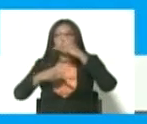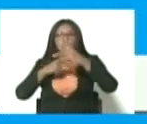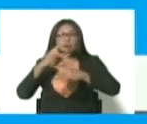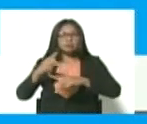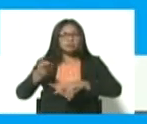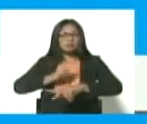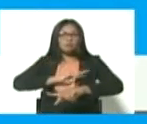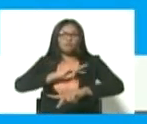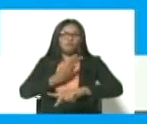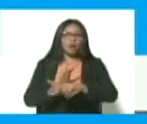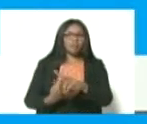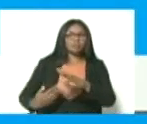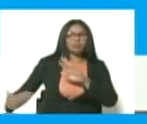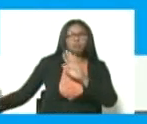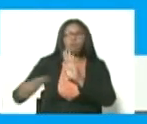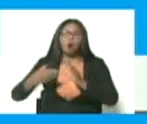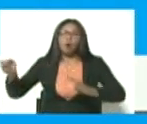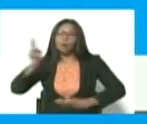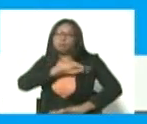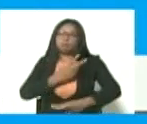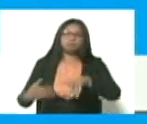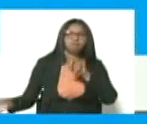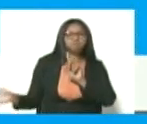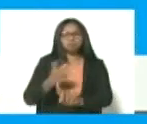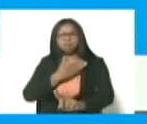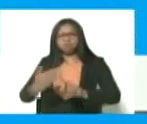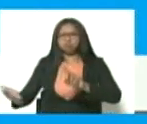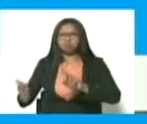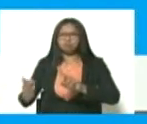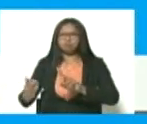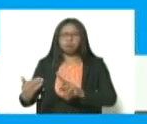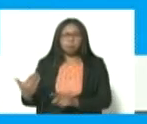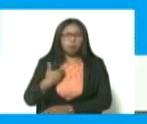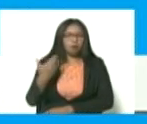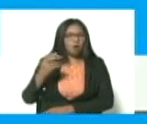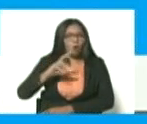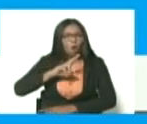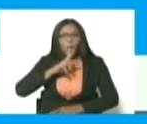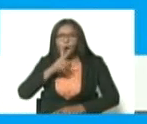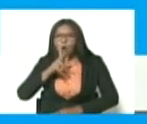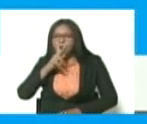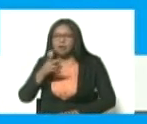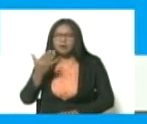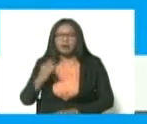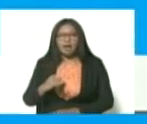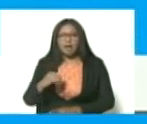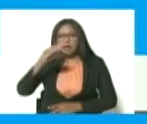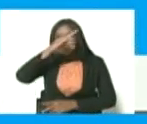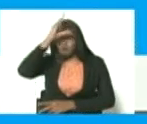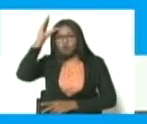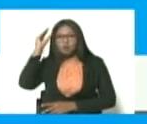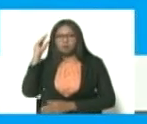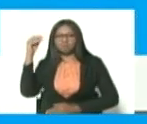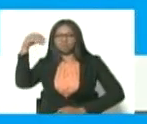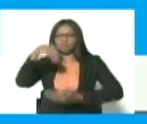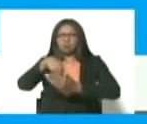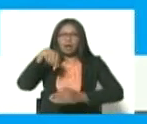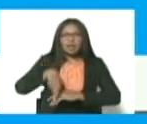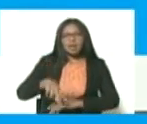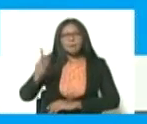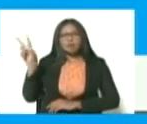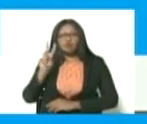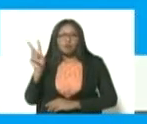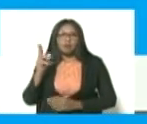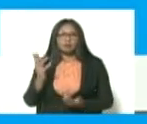extremista, violenta, cruel que Donald Trump implantó contra nuestro